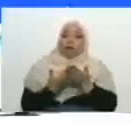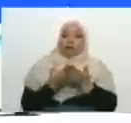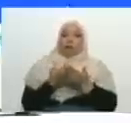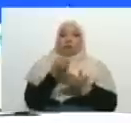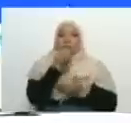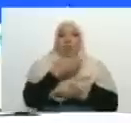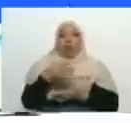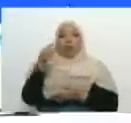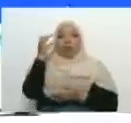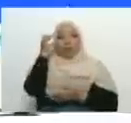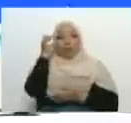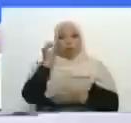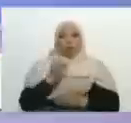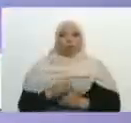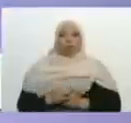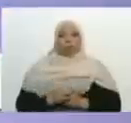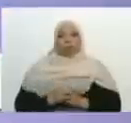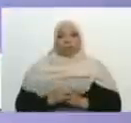días.